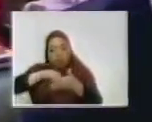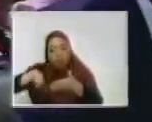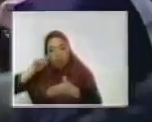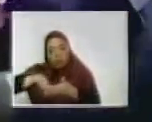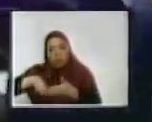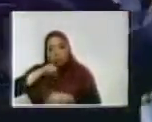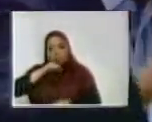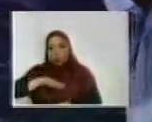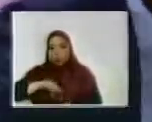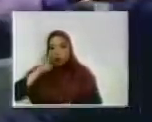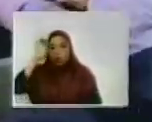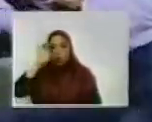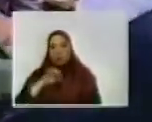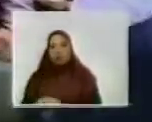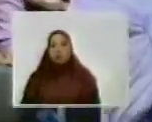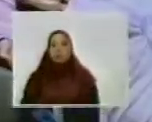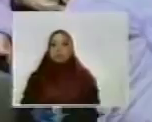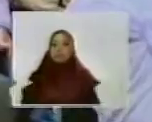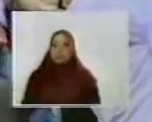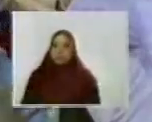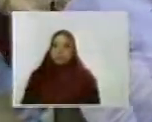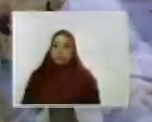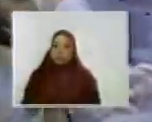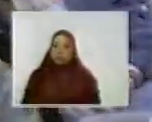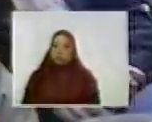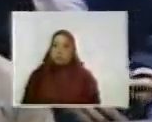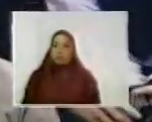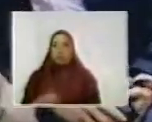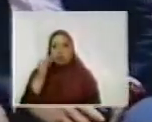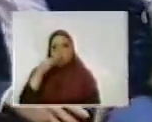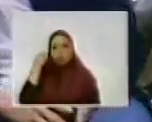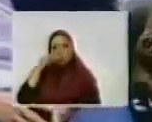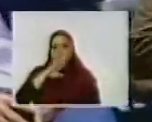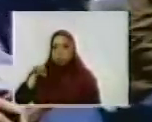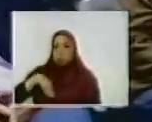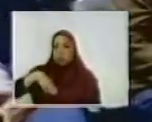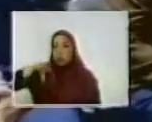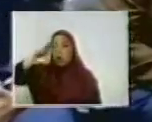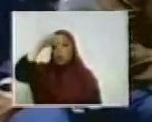la historia de la patria. Convencidos estamos